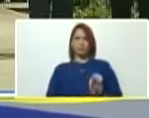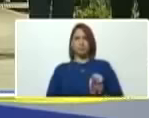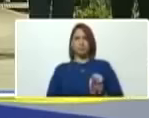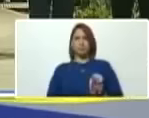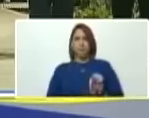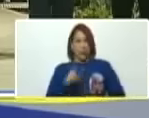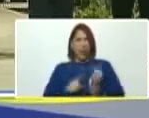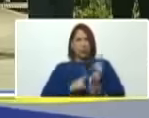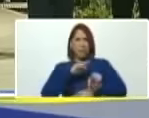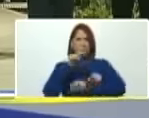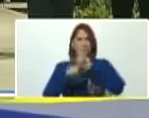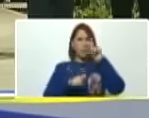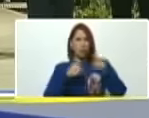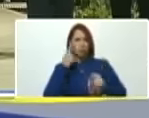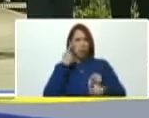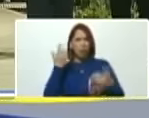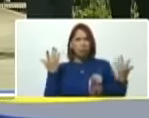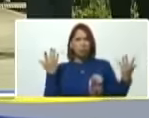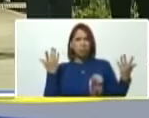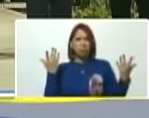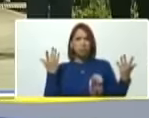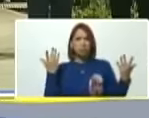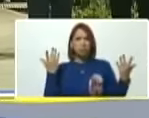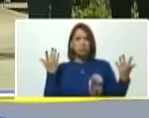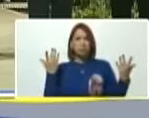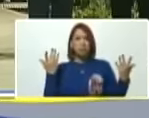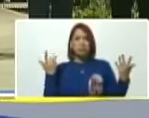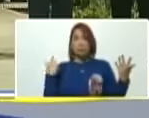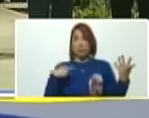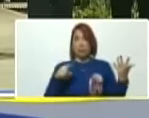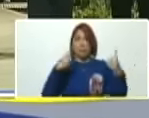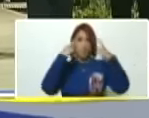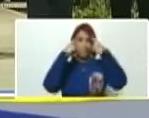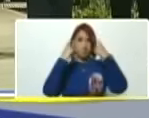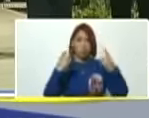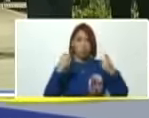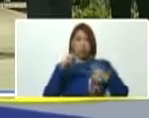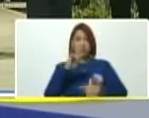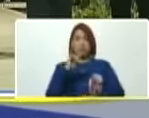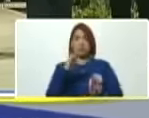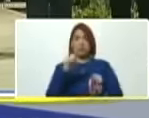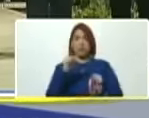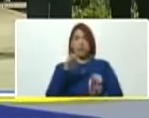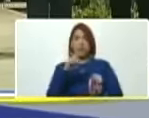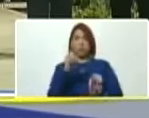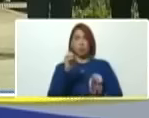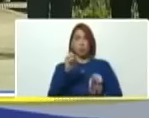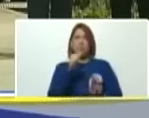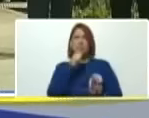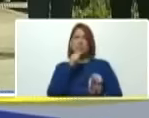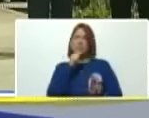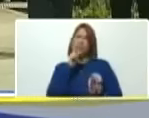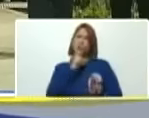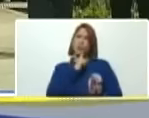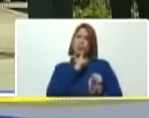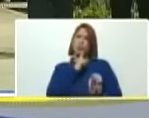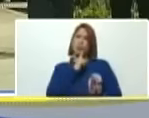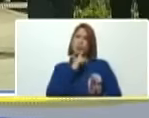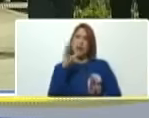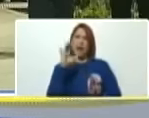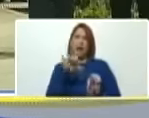¿Alguien se ha preguntado? Aquí tenemos un experto, Ricardo Menéndez, porque ¿quién nombró a Caracas capital y por